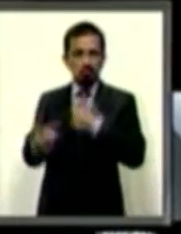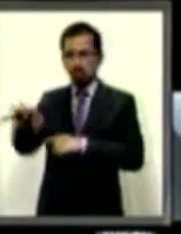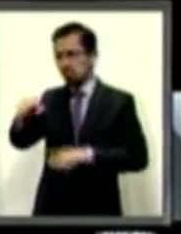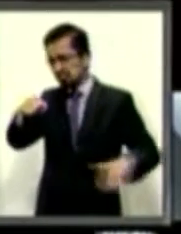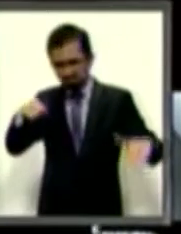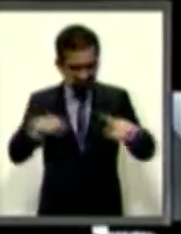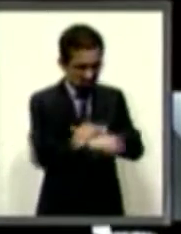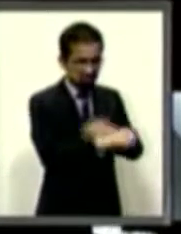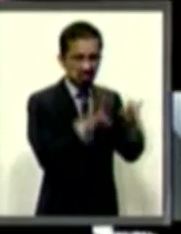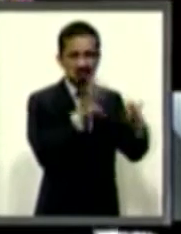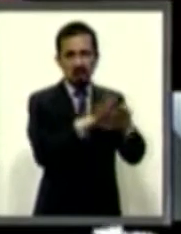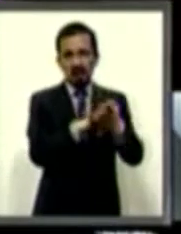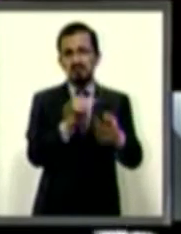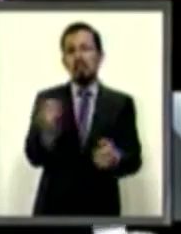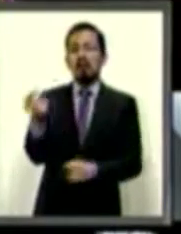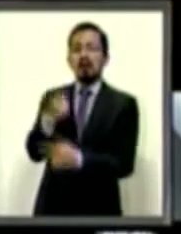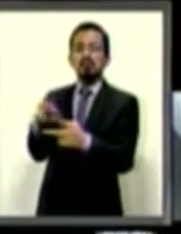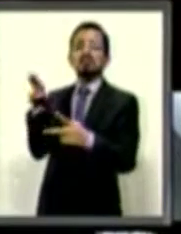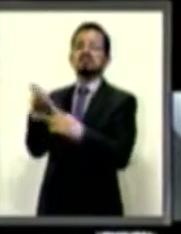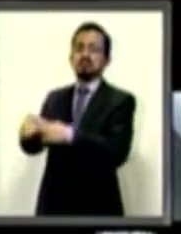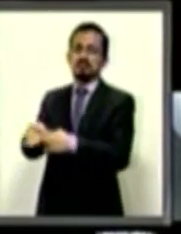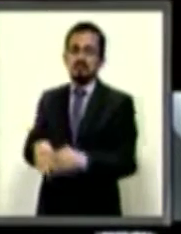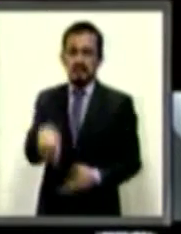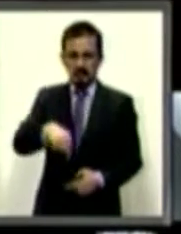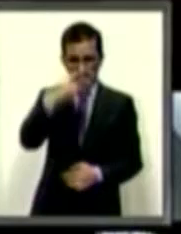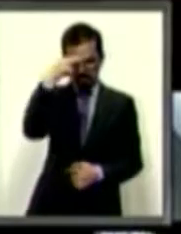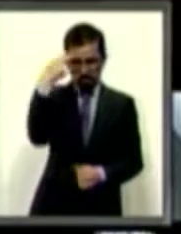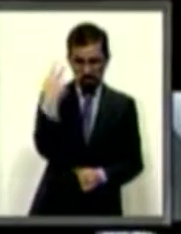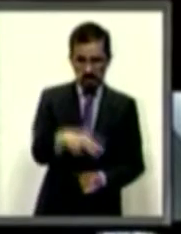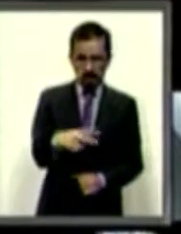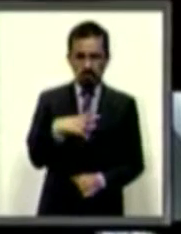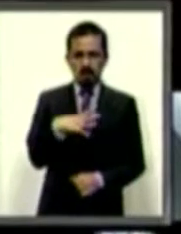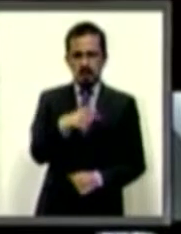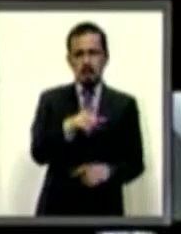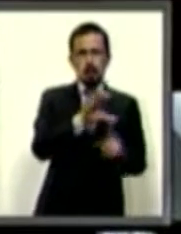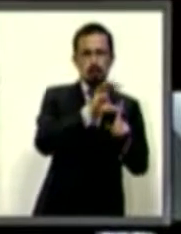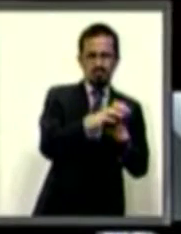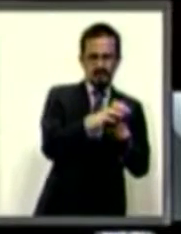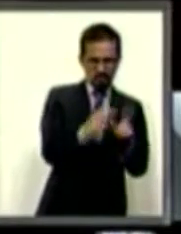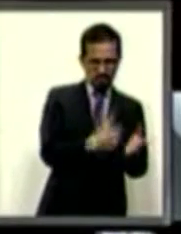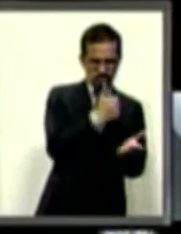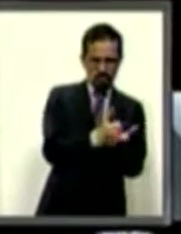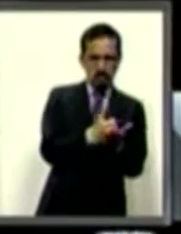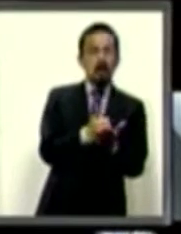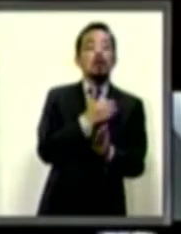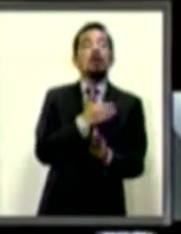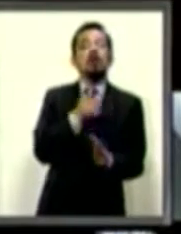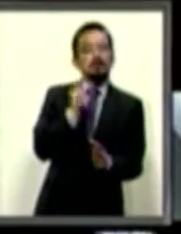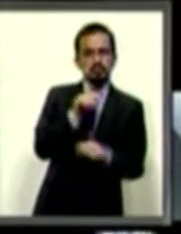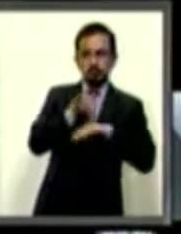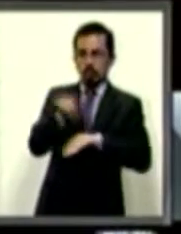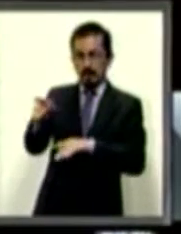incluso asesinados. En nuestro país, el informe de la Comisión Ciudadana contra Crímenes de Odio